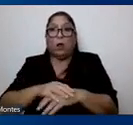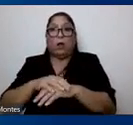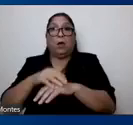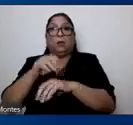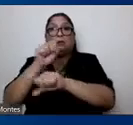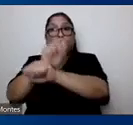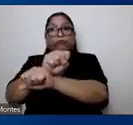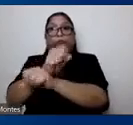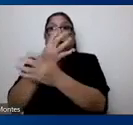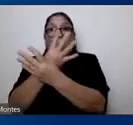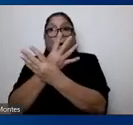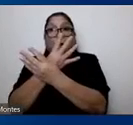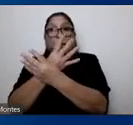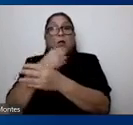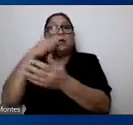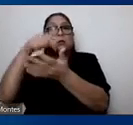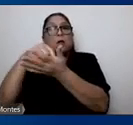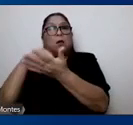han sido